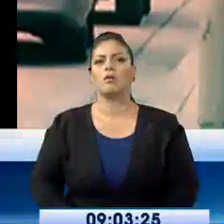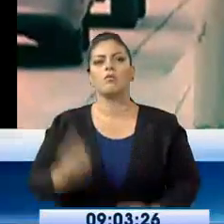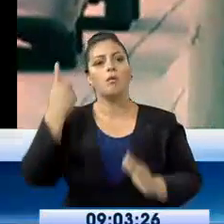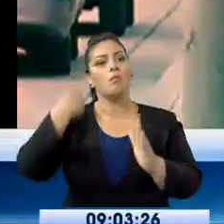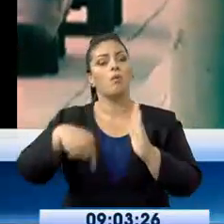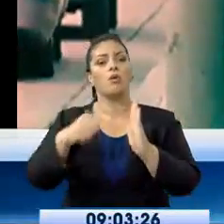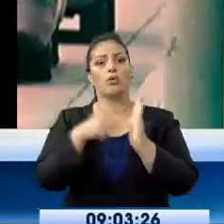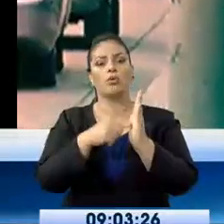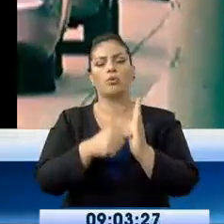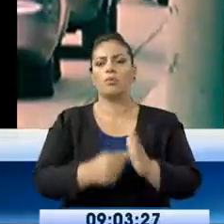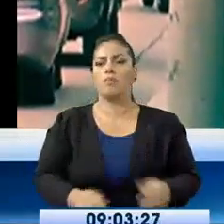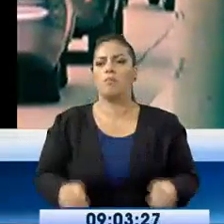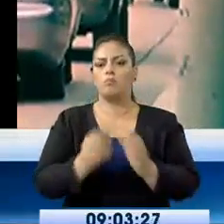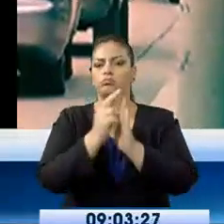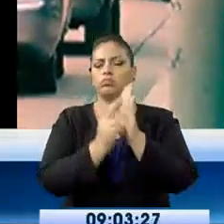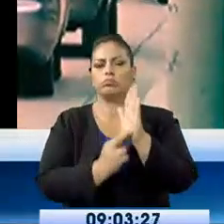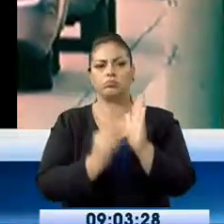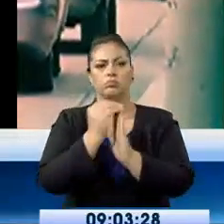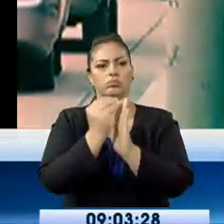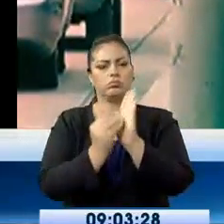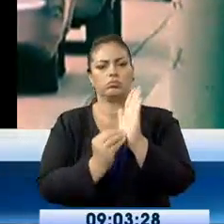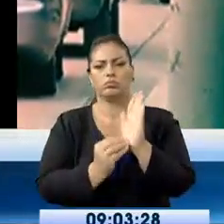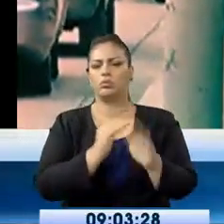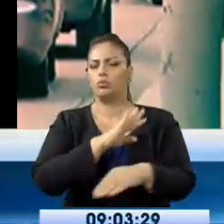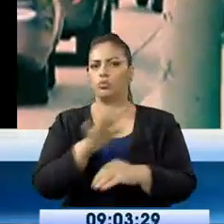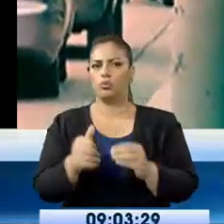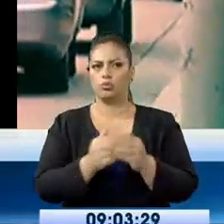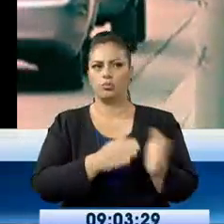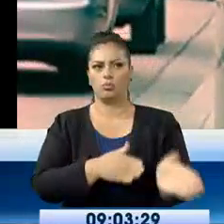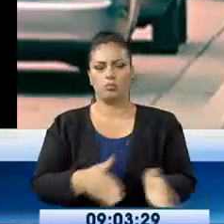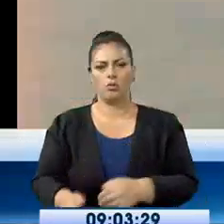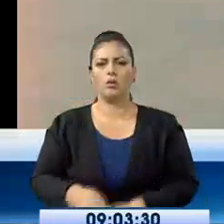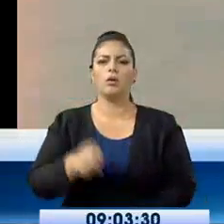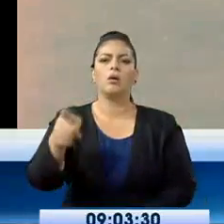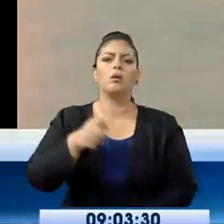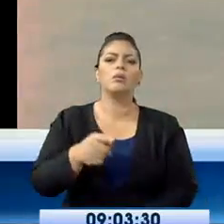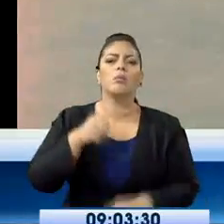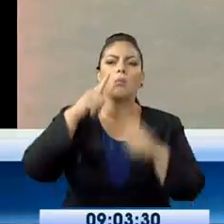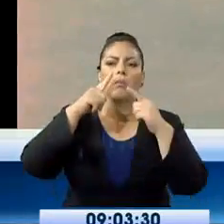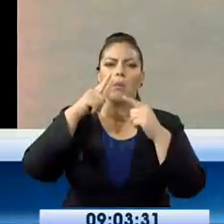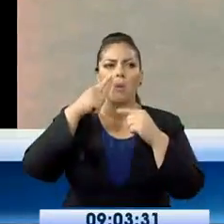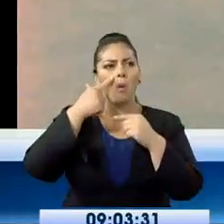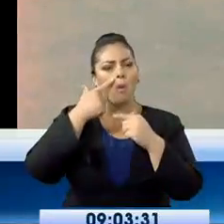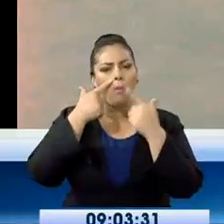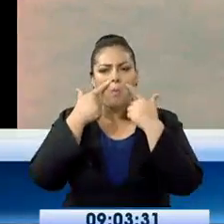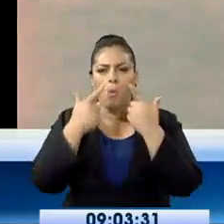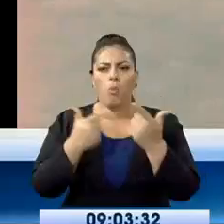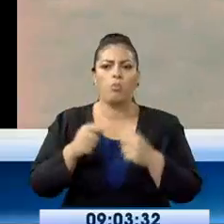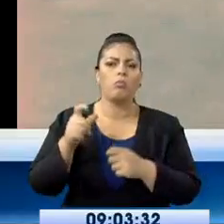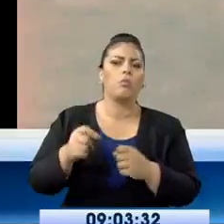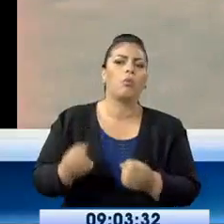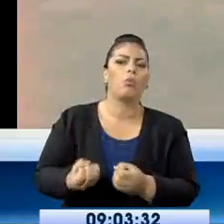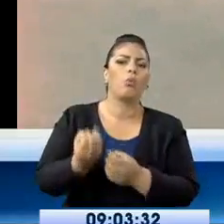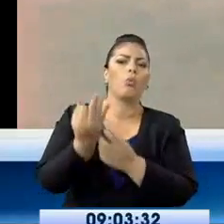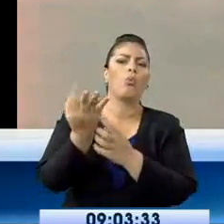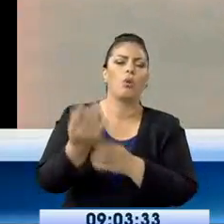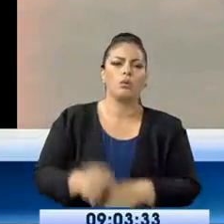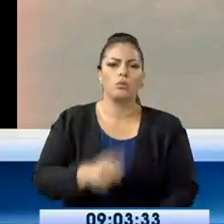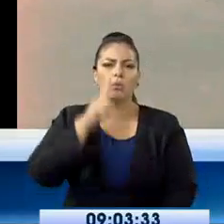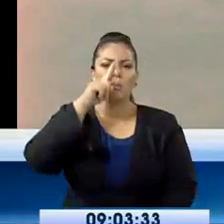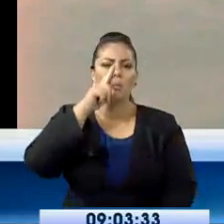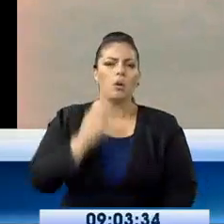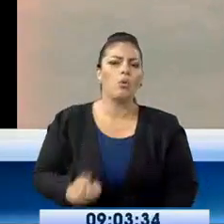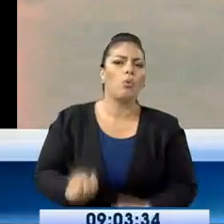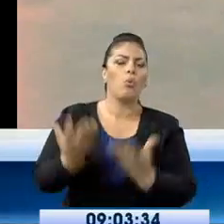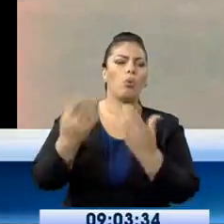ahí un guardia le toma la entrada, quién, cuántas personas están. ¿No les piden credenciales? Sí, en los carros tienen que tener la